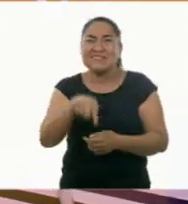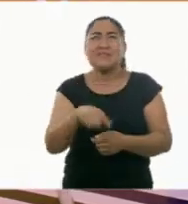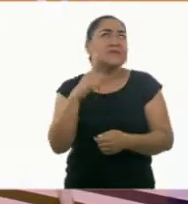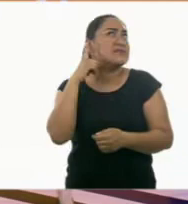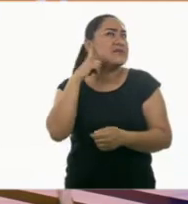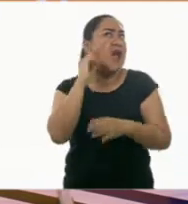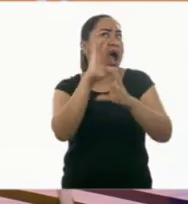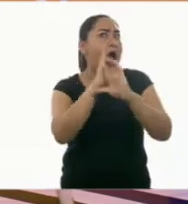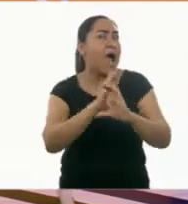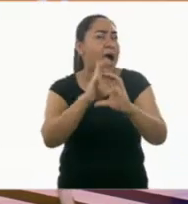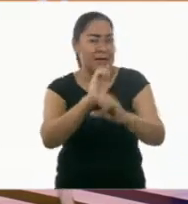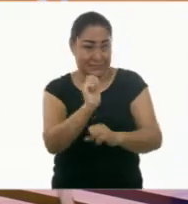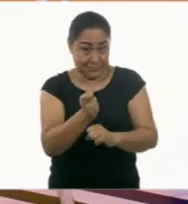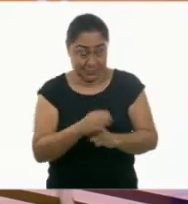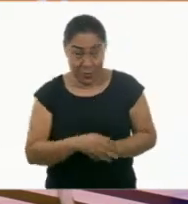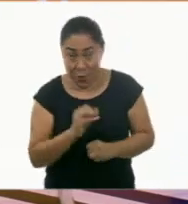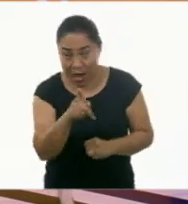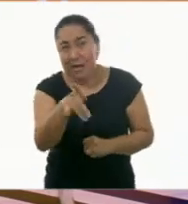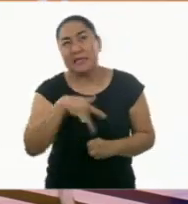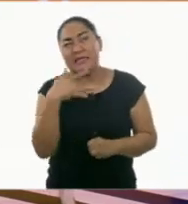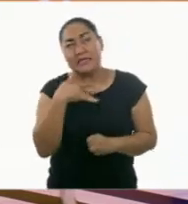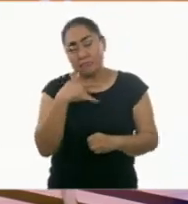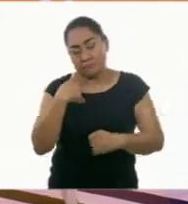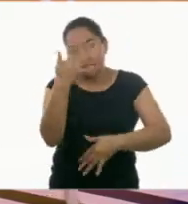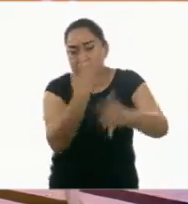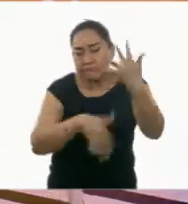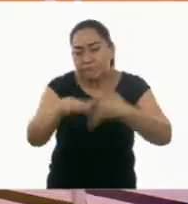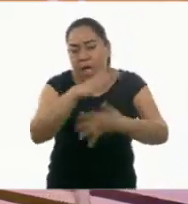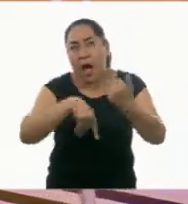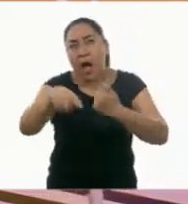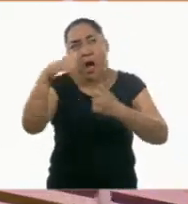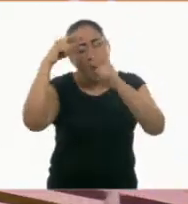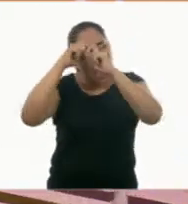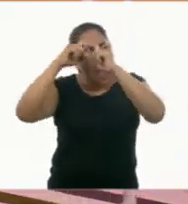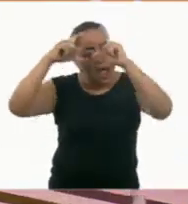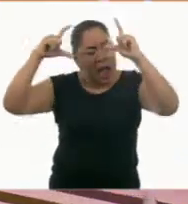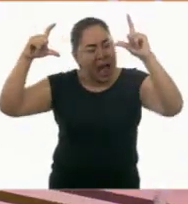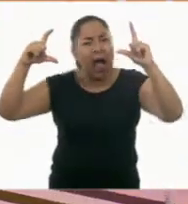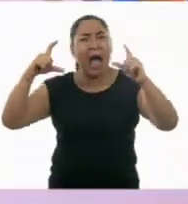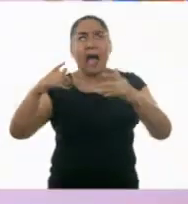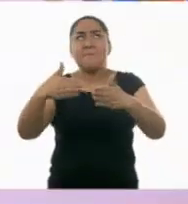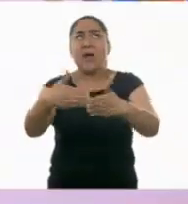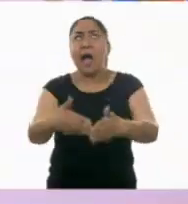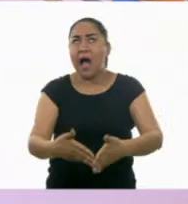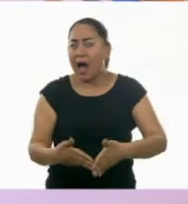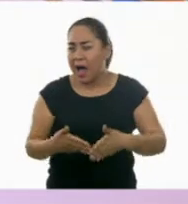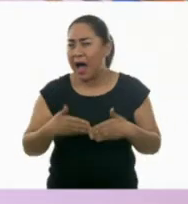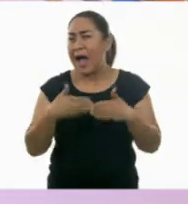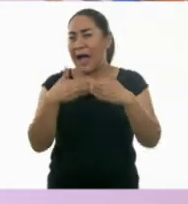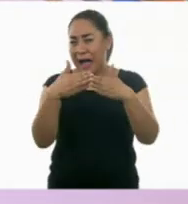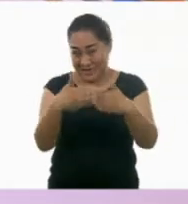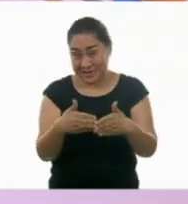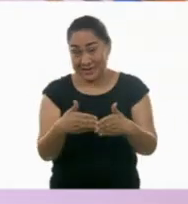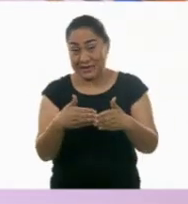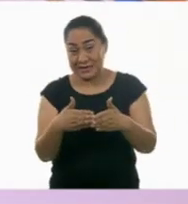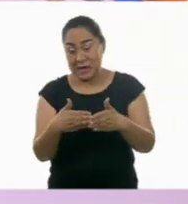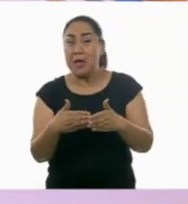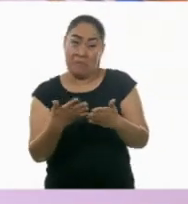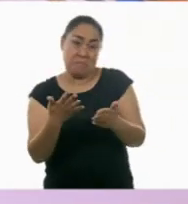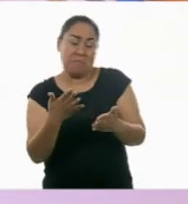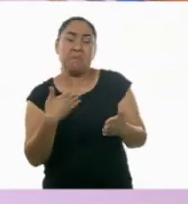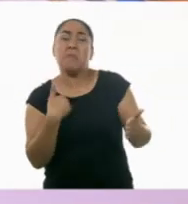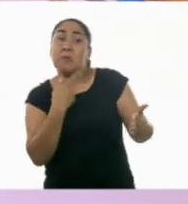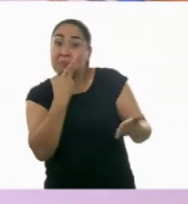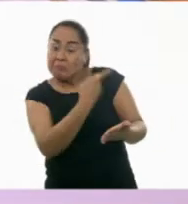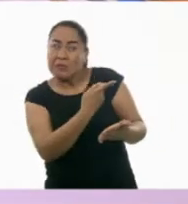canción, ¿sale? Entonces necesito que se imaginen justamente la barca donde iban, ¿verdad? Que yo me encontré, iba caminando, ¿verdad?